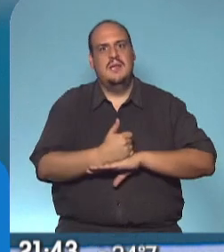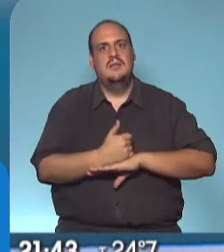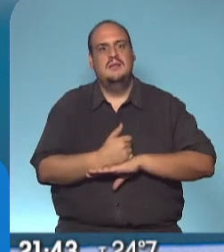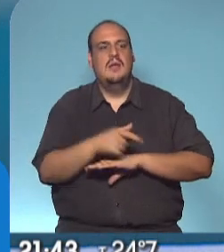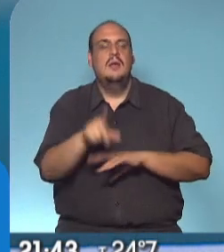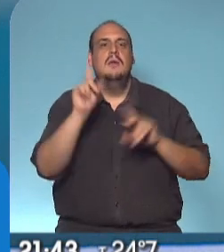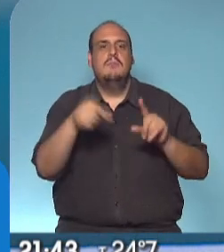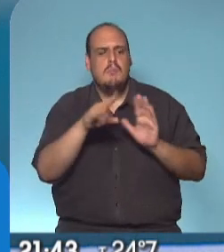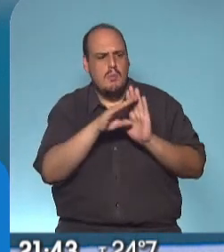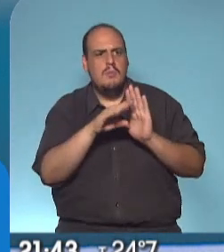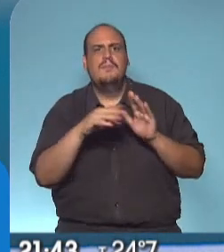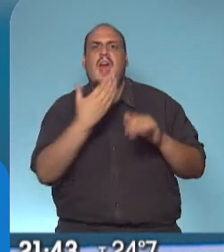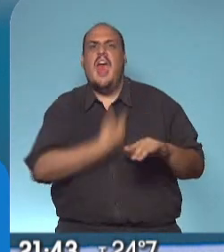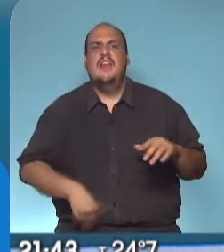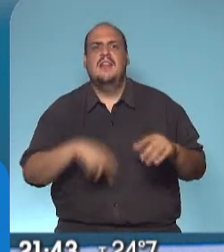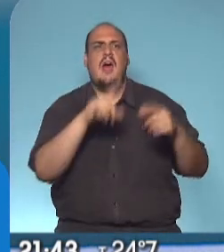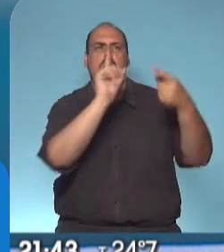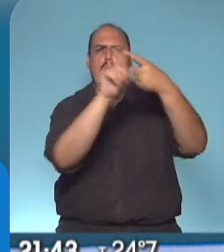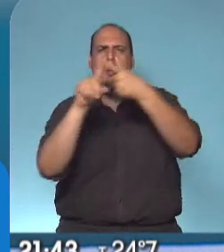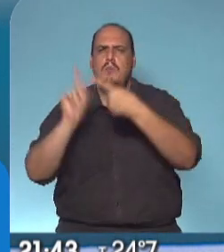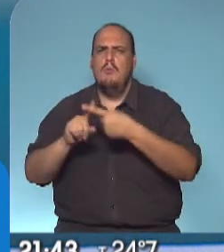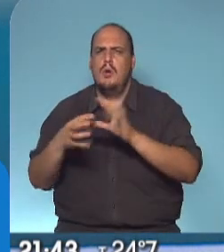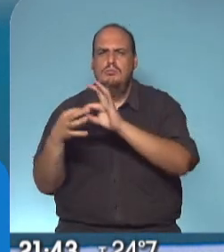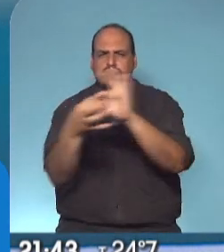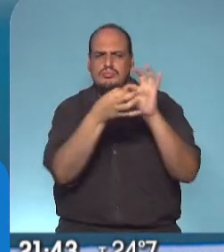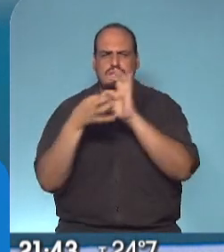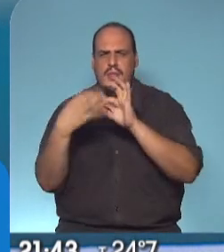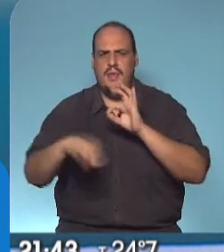los estamentos del Estado. Muy bien, Victoria Donda,